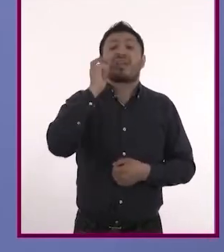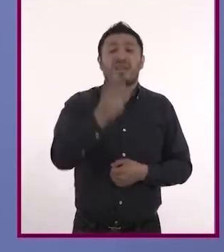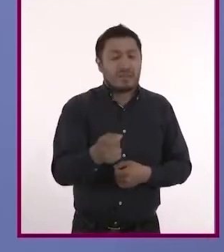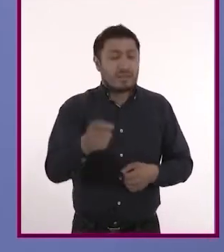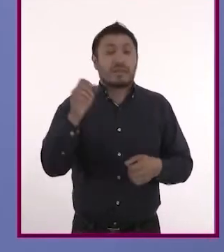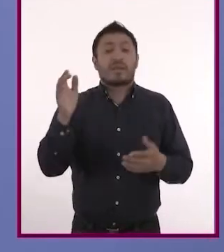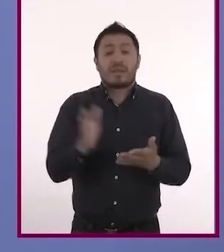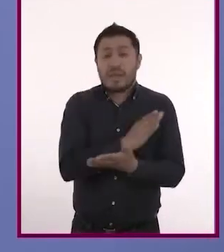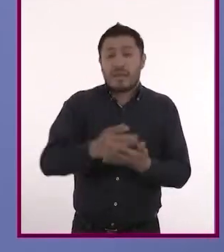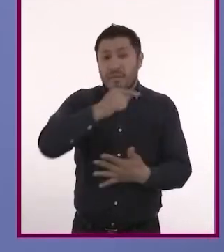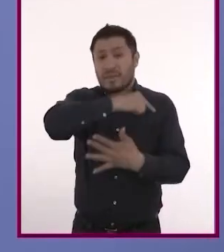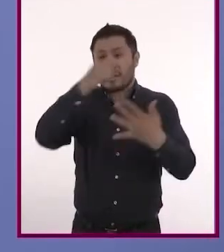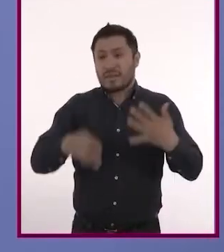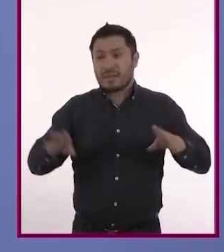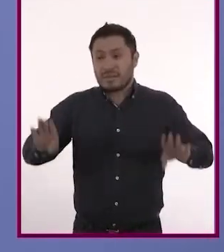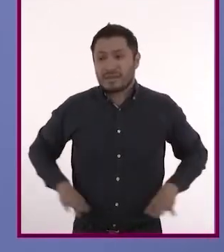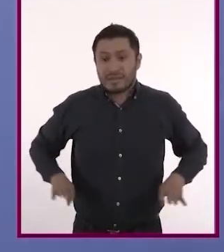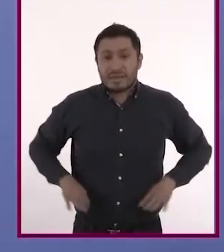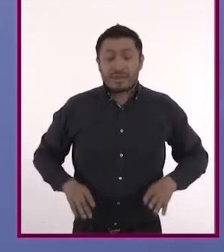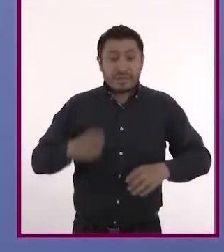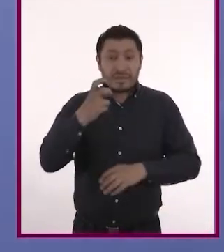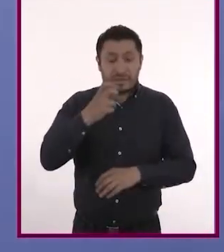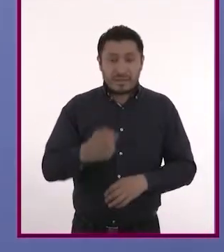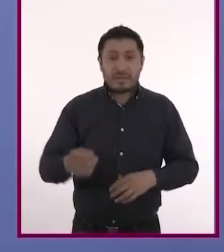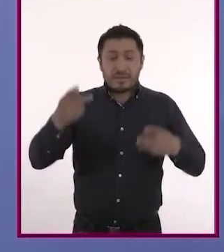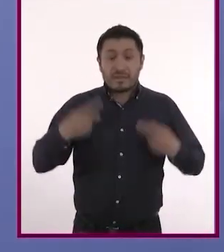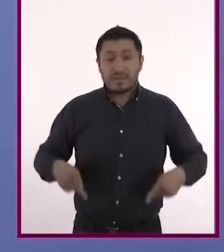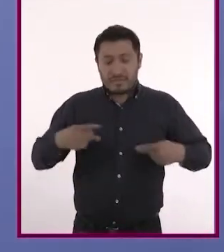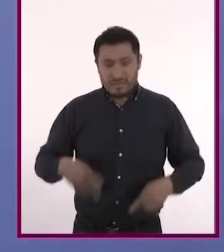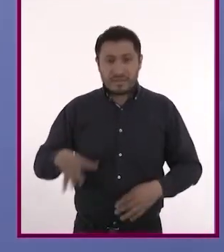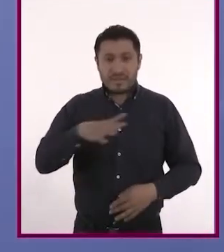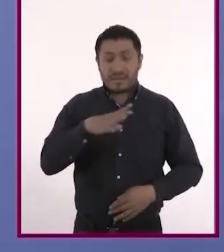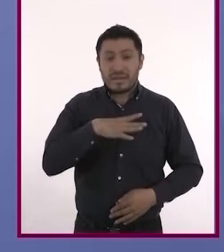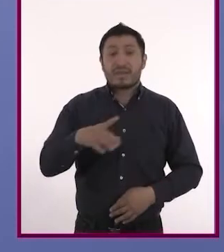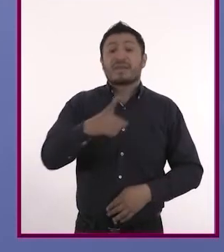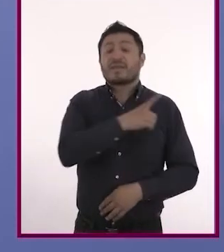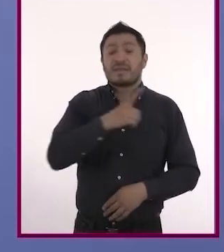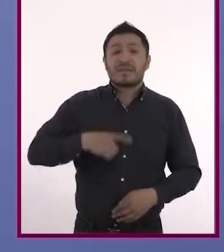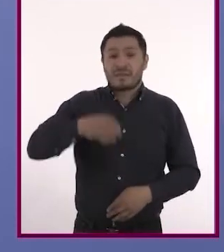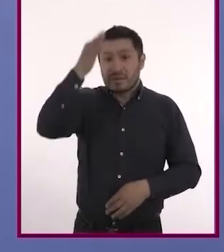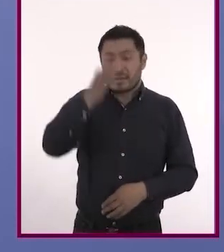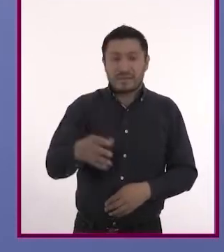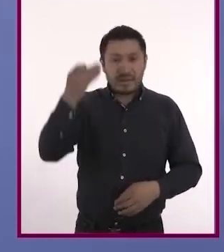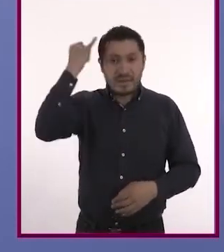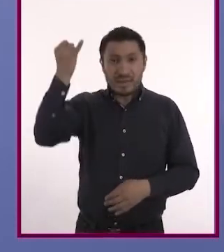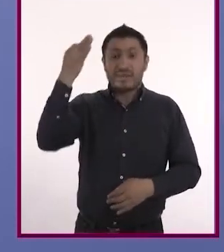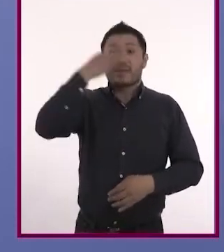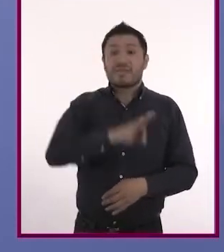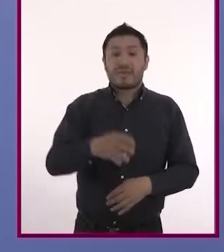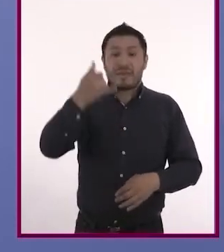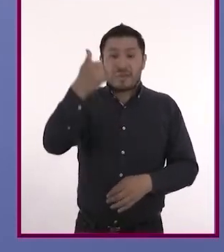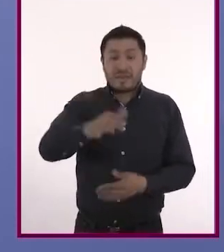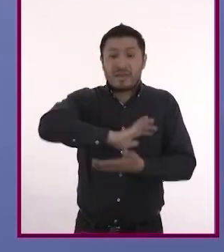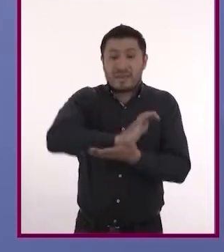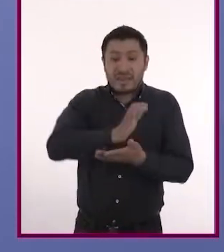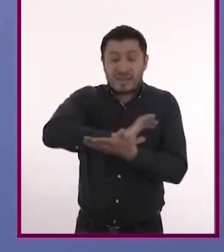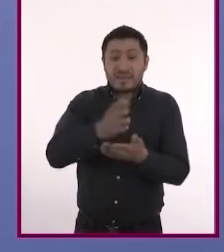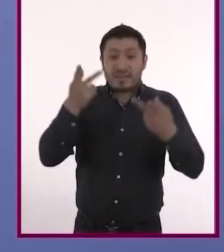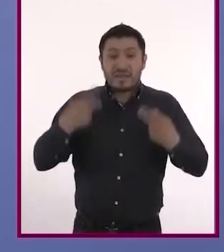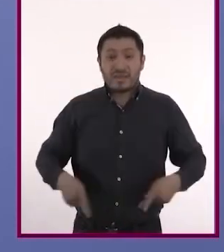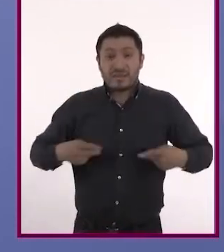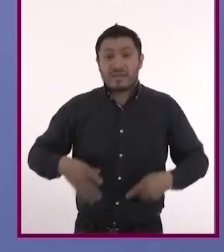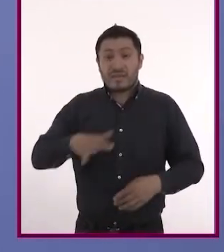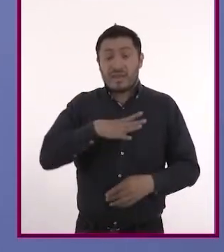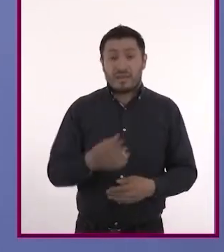de los síntomas propios del trastorno mental, la persona que los padece debe afrontar los prejuicios y la discriminación que la sociedad